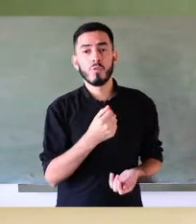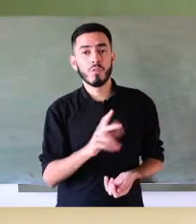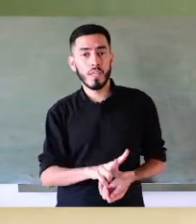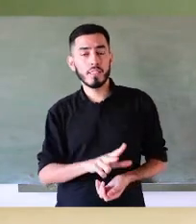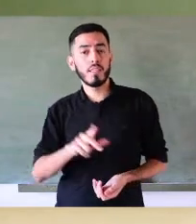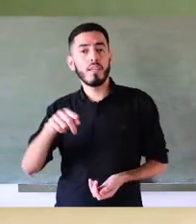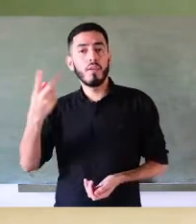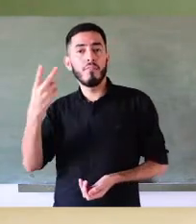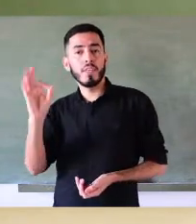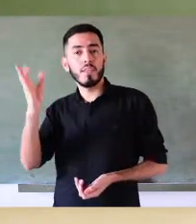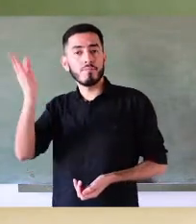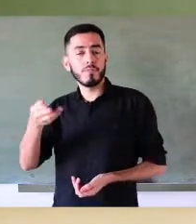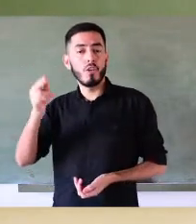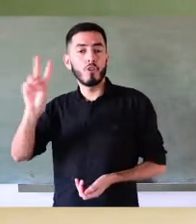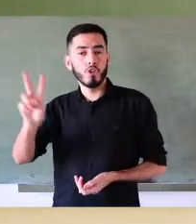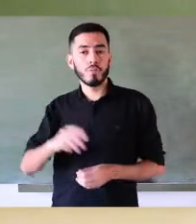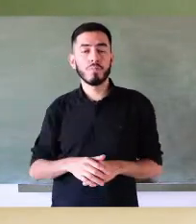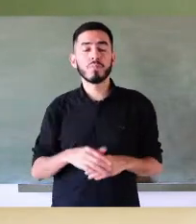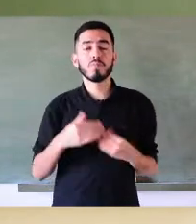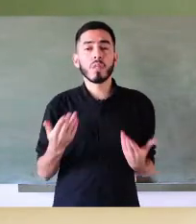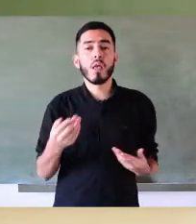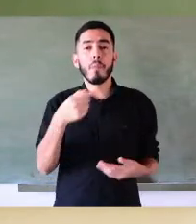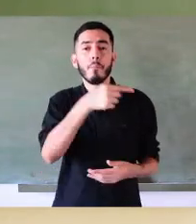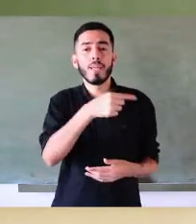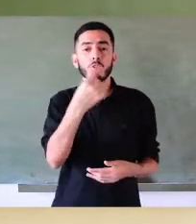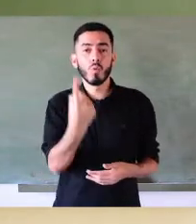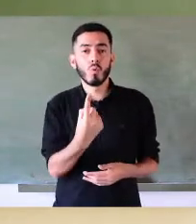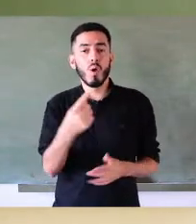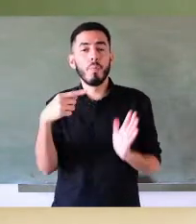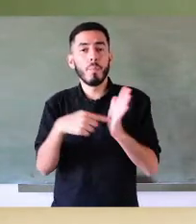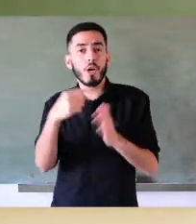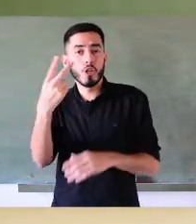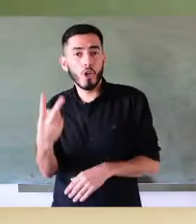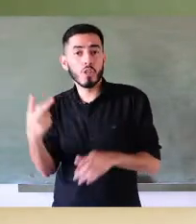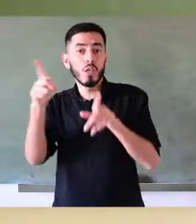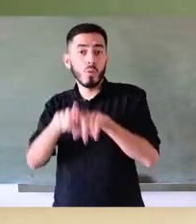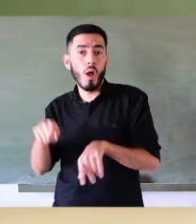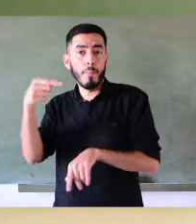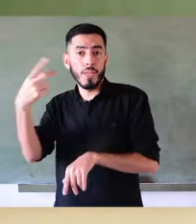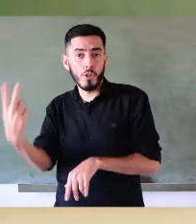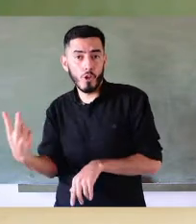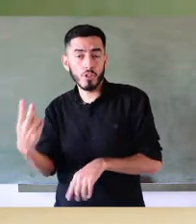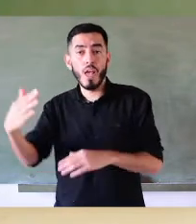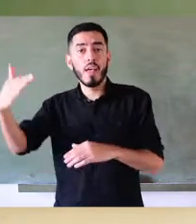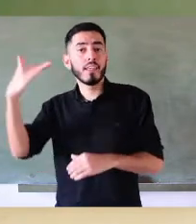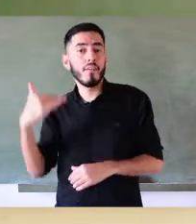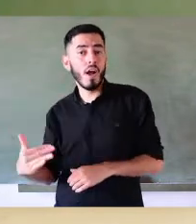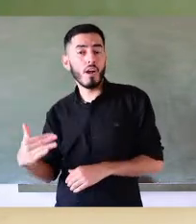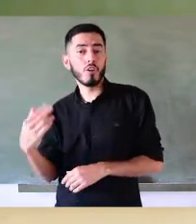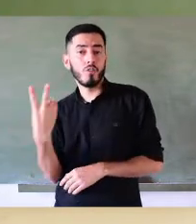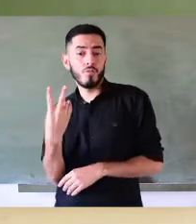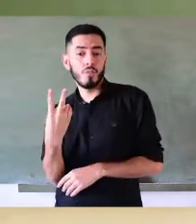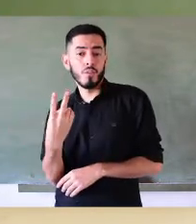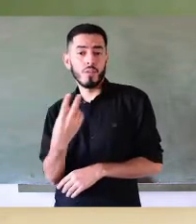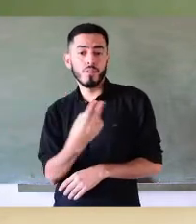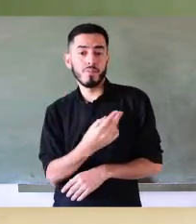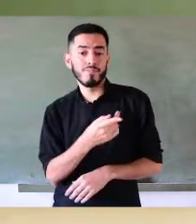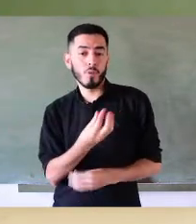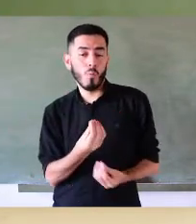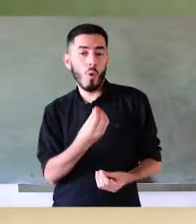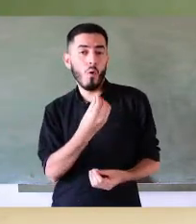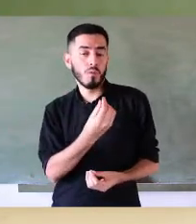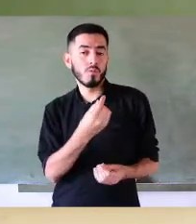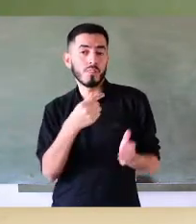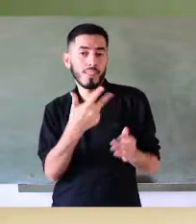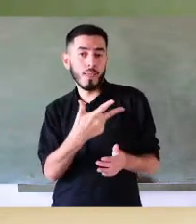tanto, tenemos menos 1 por 2, menos 2, debajo del 20 tendríamos un 1,